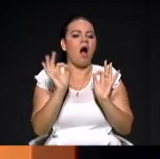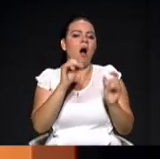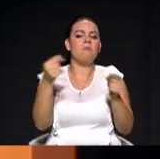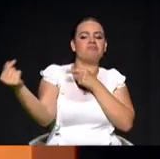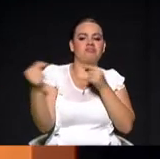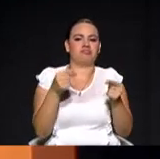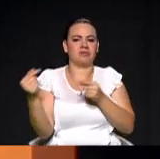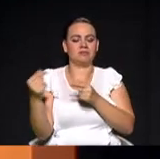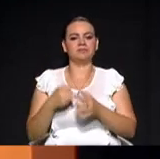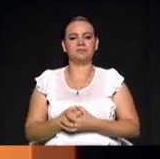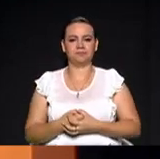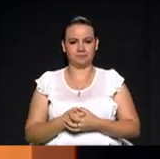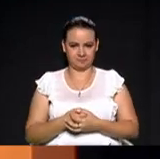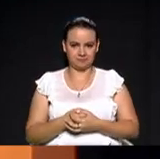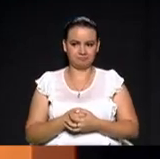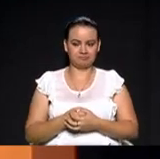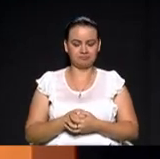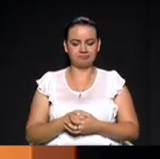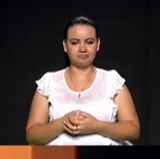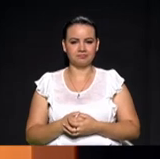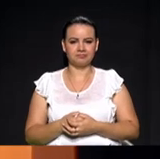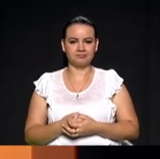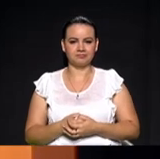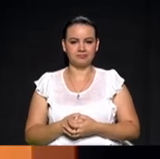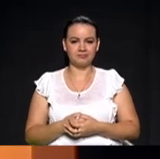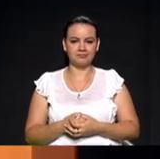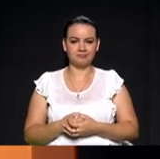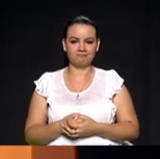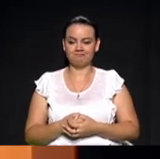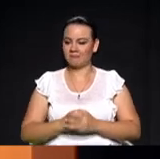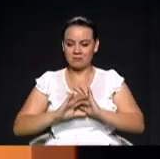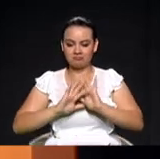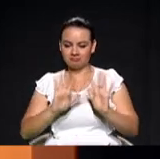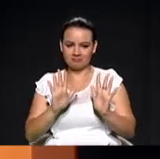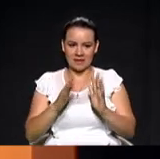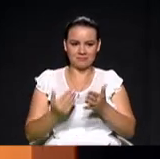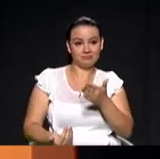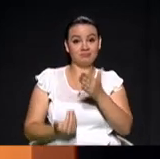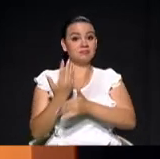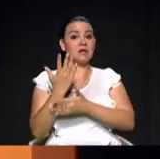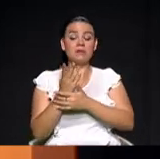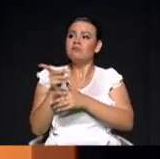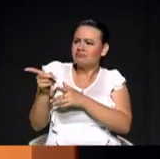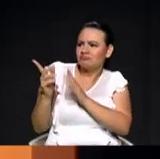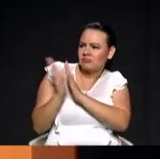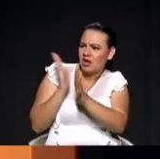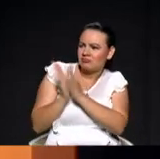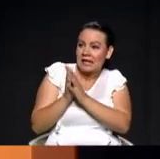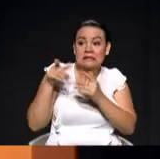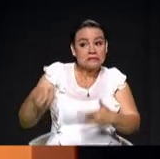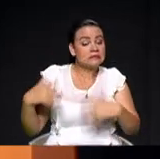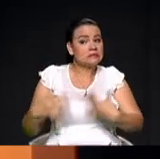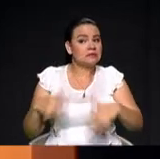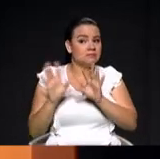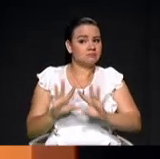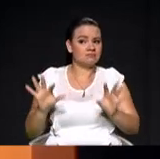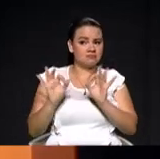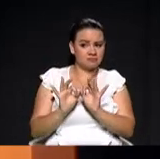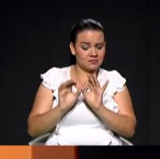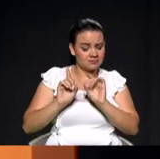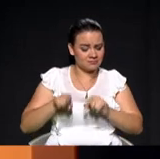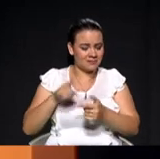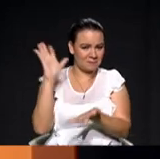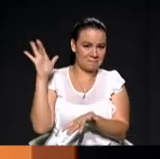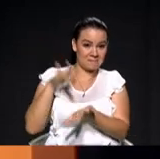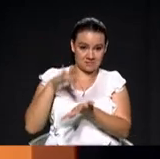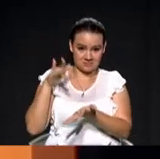de otro candidato que los acompaña entonces bueno sin más preámbulos no usted nos va a recordar las redes porque es muy importante la participación para continuar